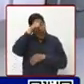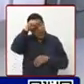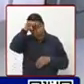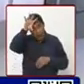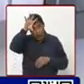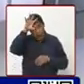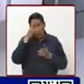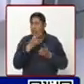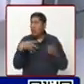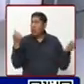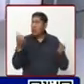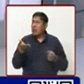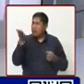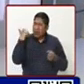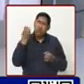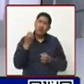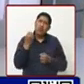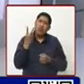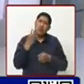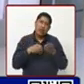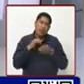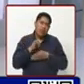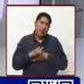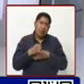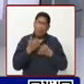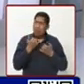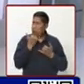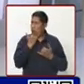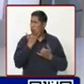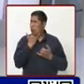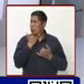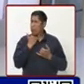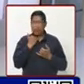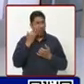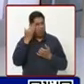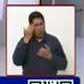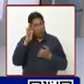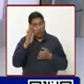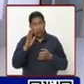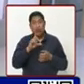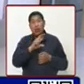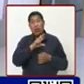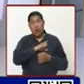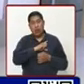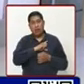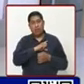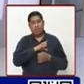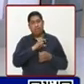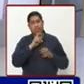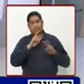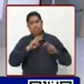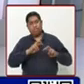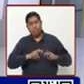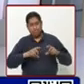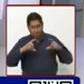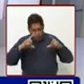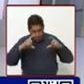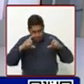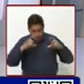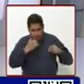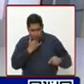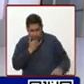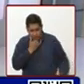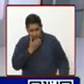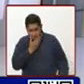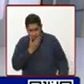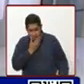Tarija. Desapareció el pasado 12 de mayo. ¿Qué pasó con ella? Todavía no lo sabemos y la policía ha comenzado a investigar. Vamos a conocer la